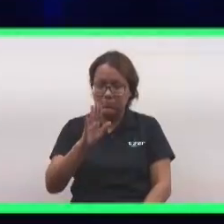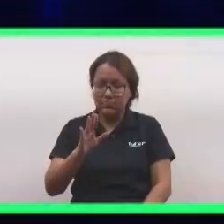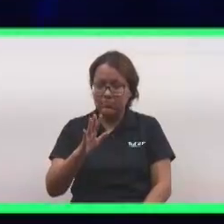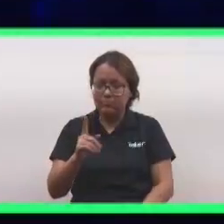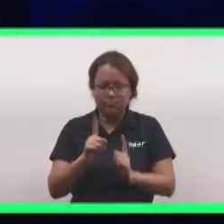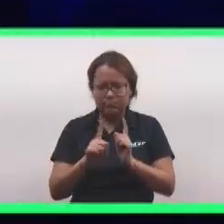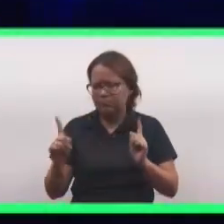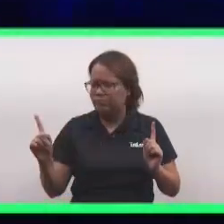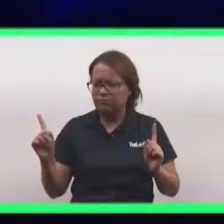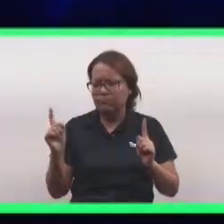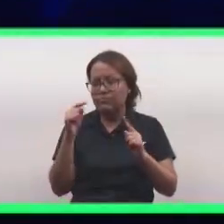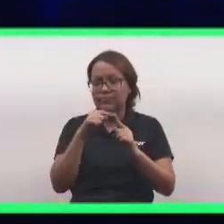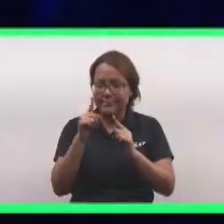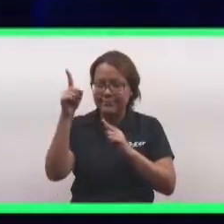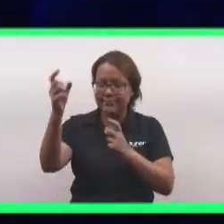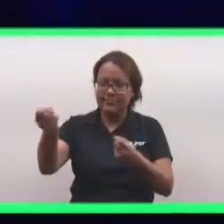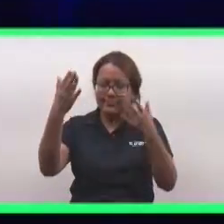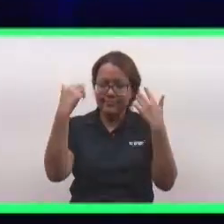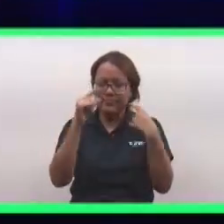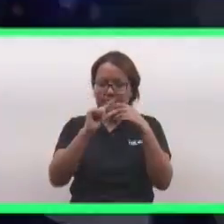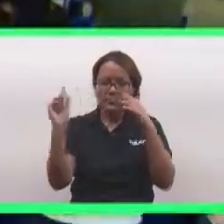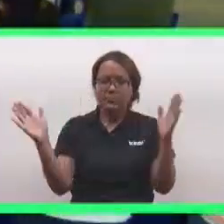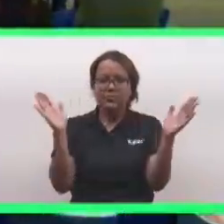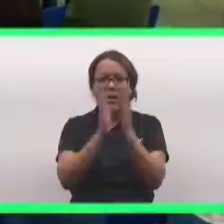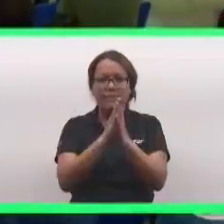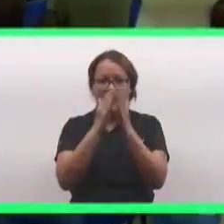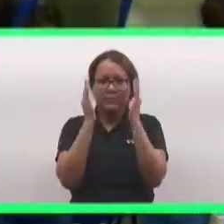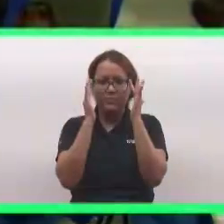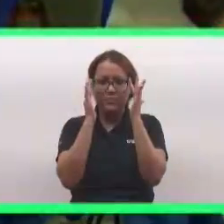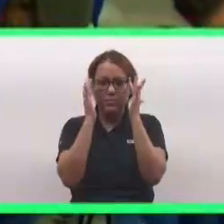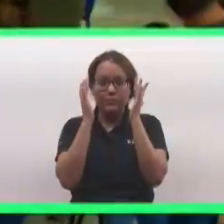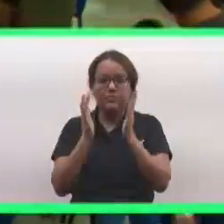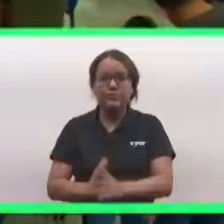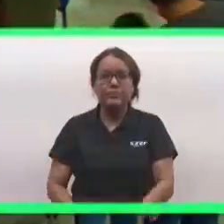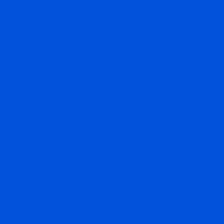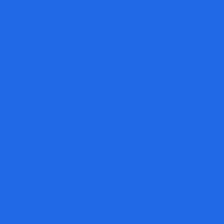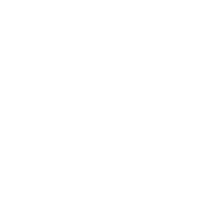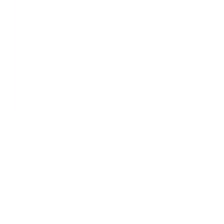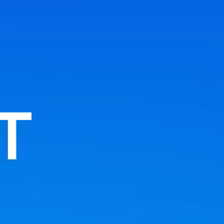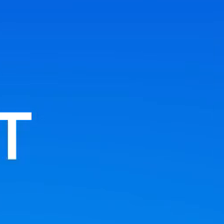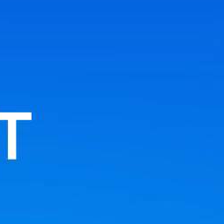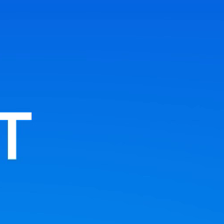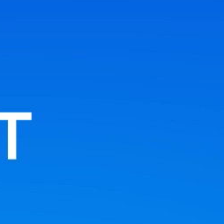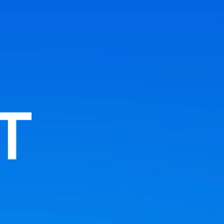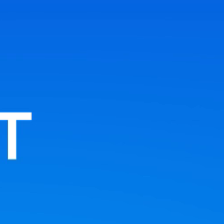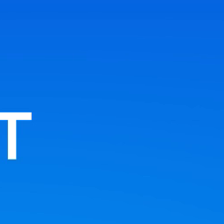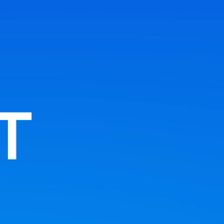que no te dejaremos hasta que nos bendigas. En Cristo Jesús, y la iglesia dice, amén.